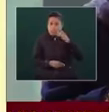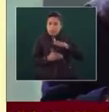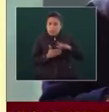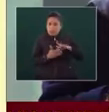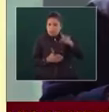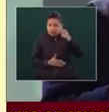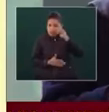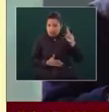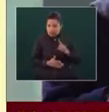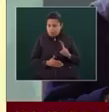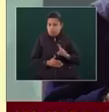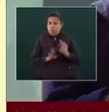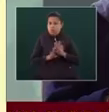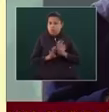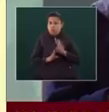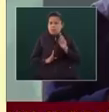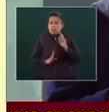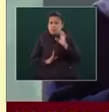Como